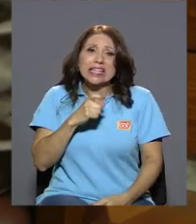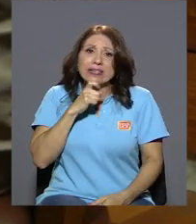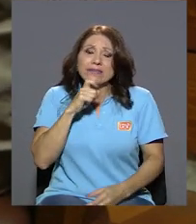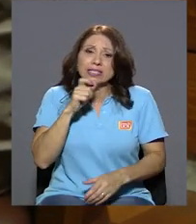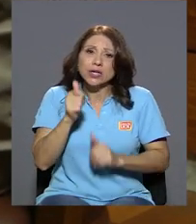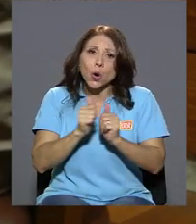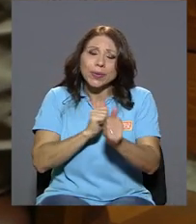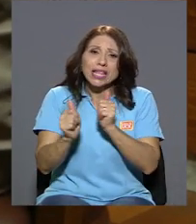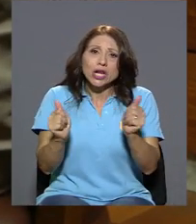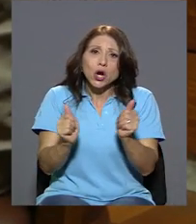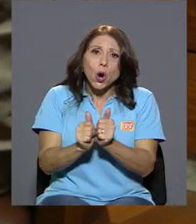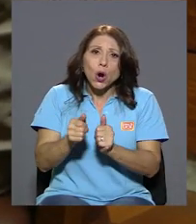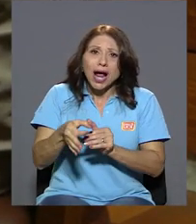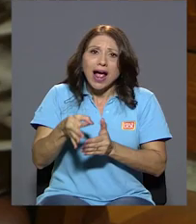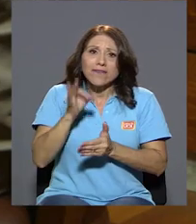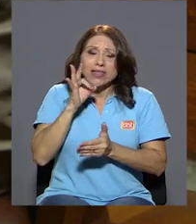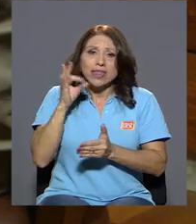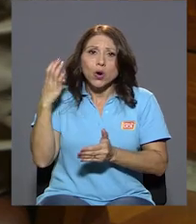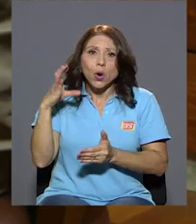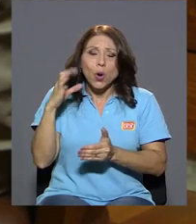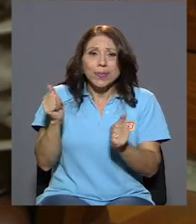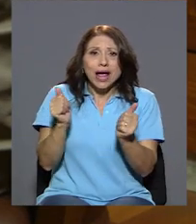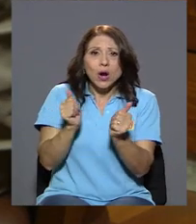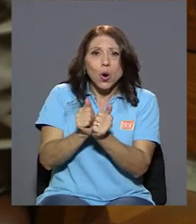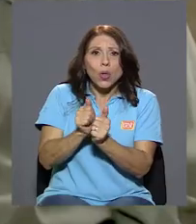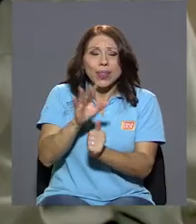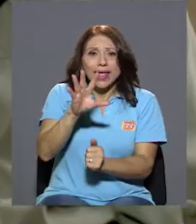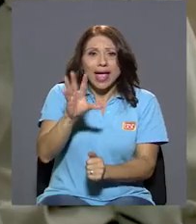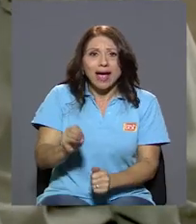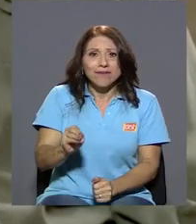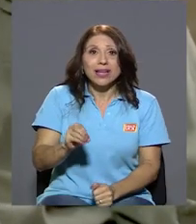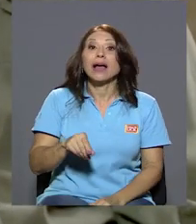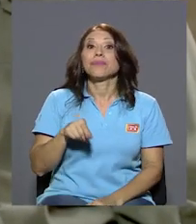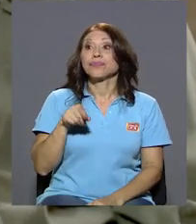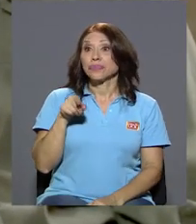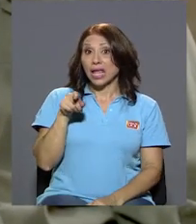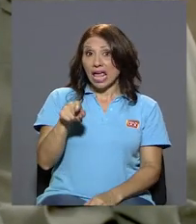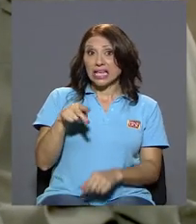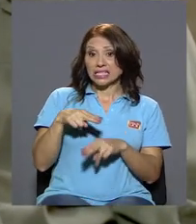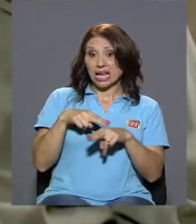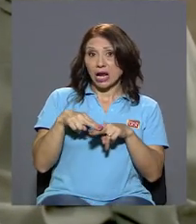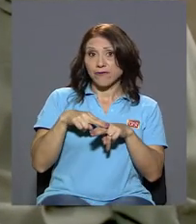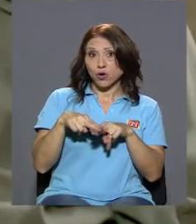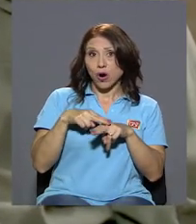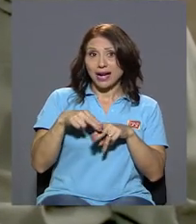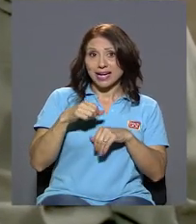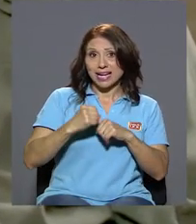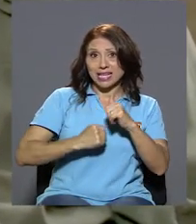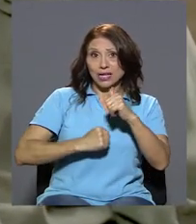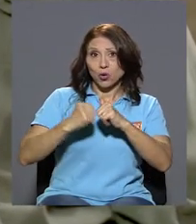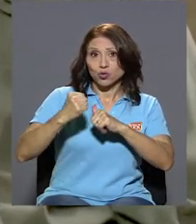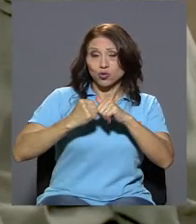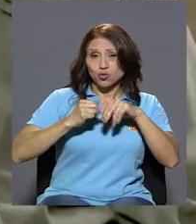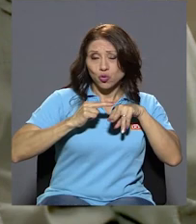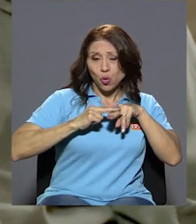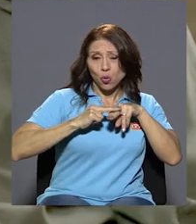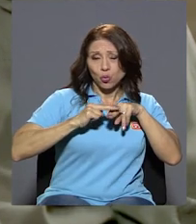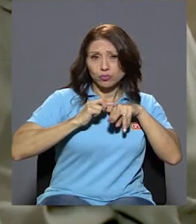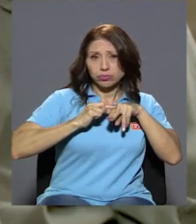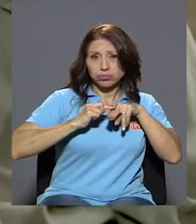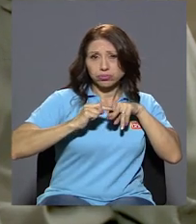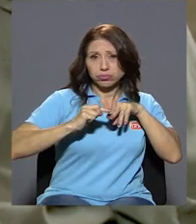colombia con el mismo áfrica ese ferrocarril que se construyó sobre